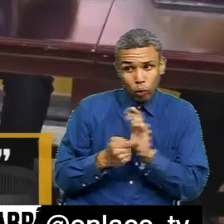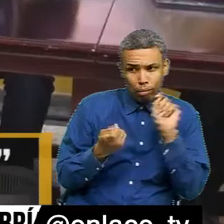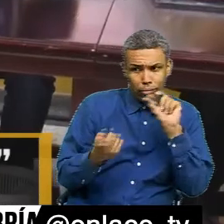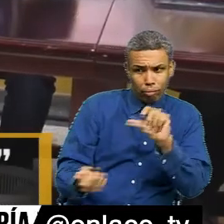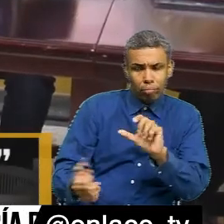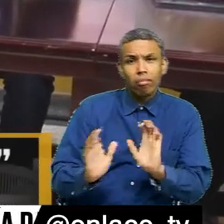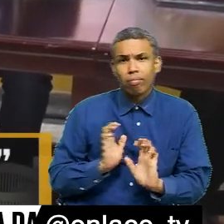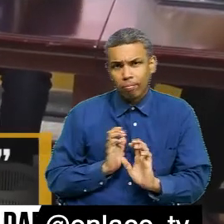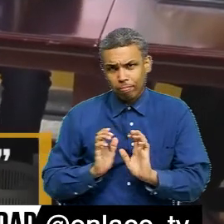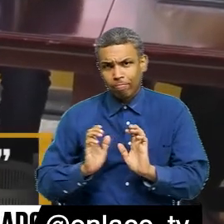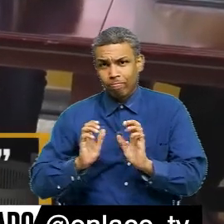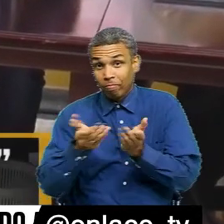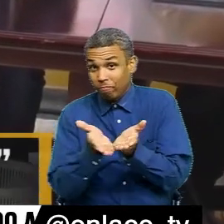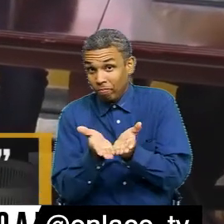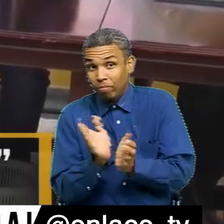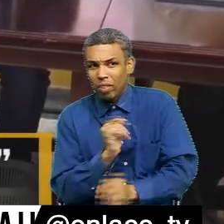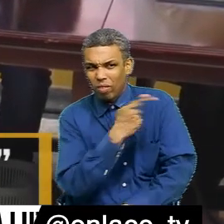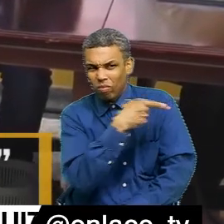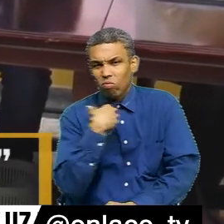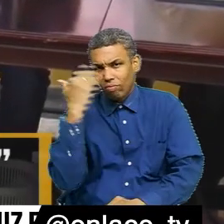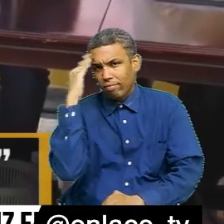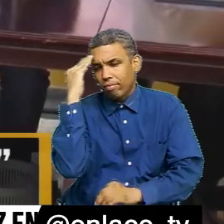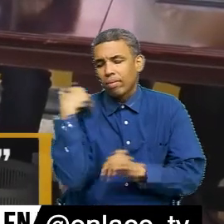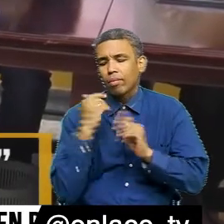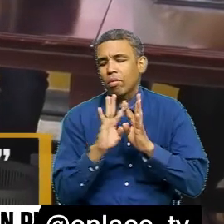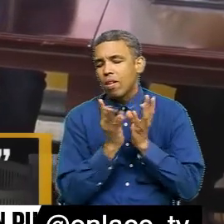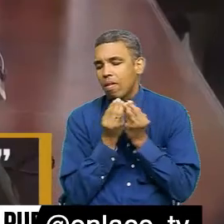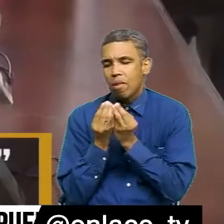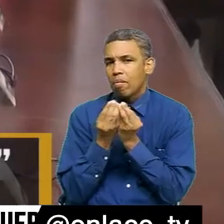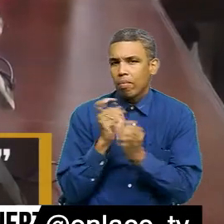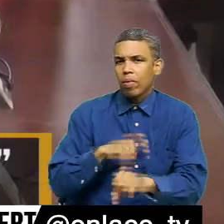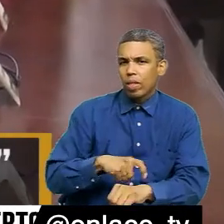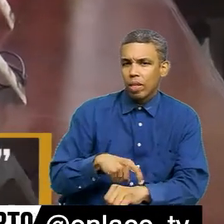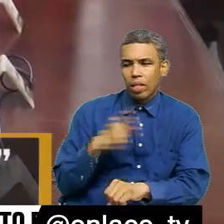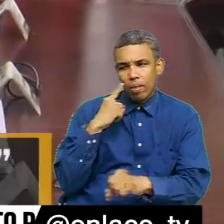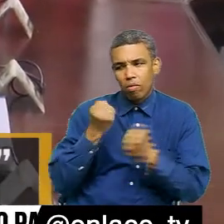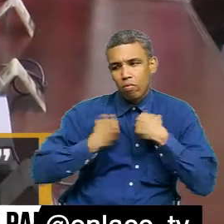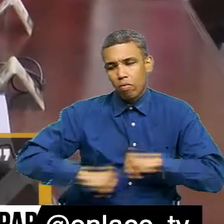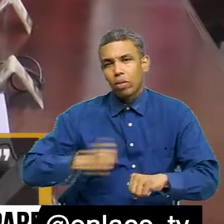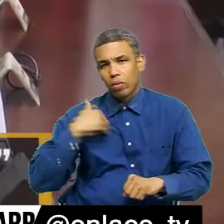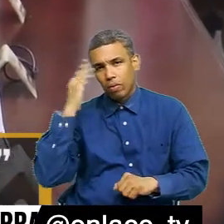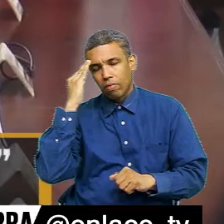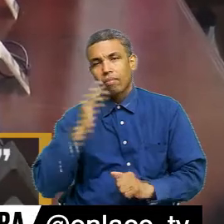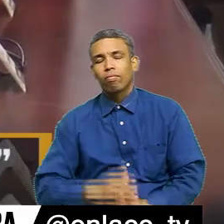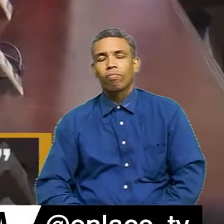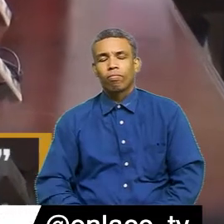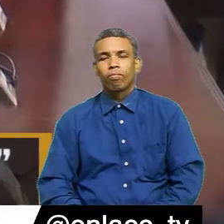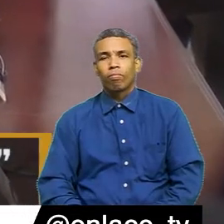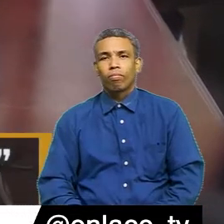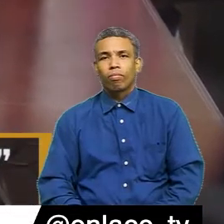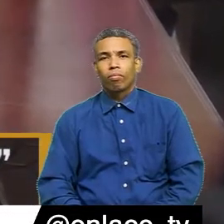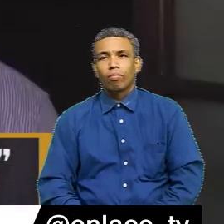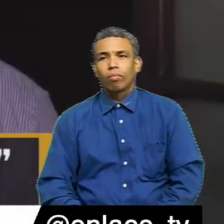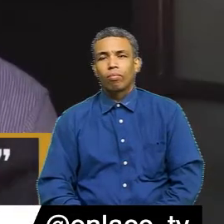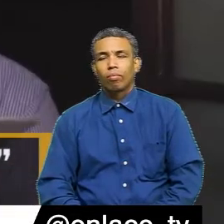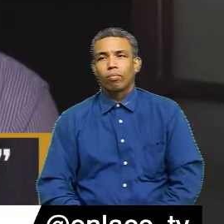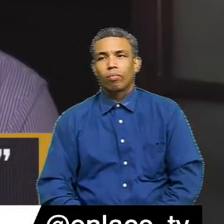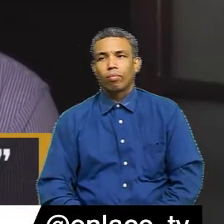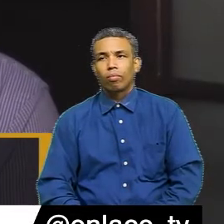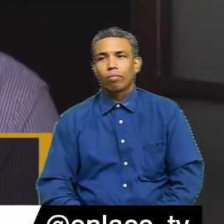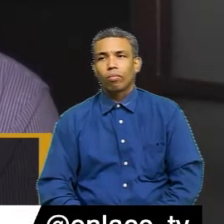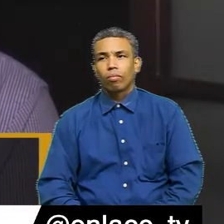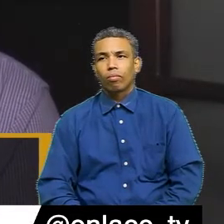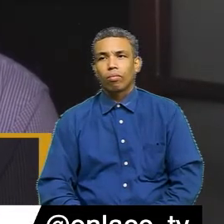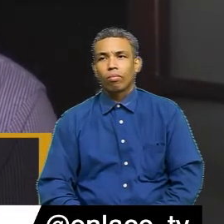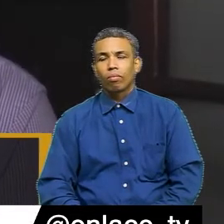tarea. Mencionó además que lo ocurrido en el Consejo con la Comisión de Hacienda es una luz verde para el Acuerdo Municipal 016. El tema del domingo